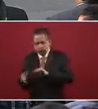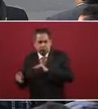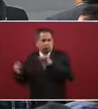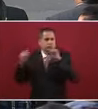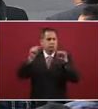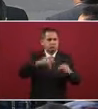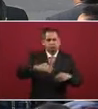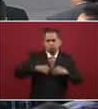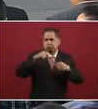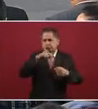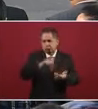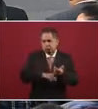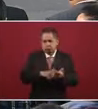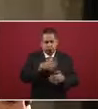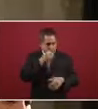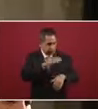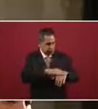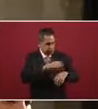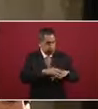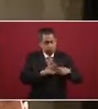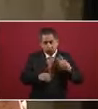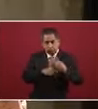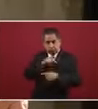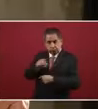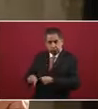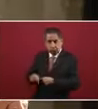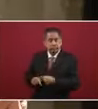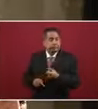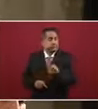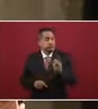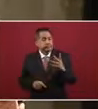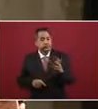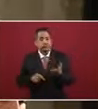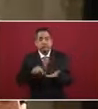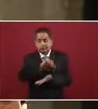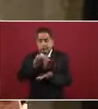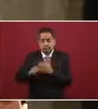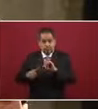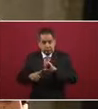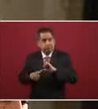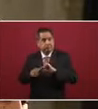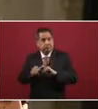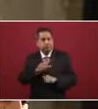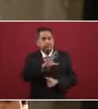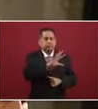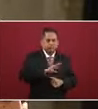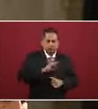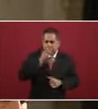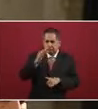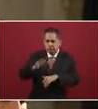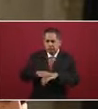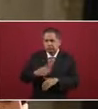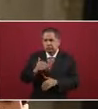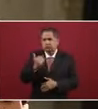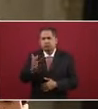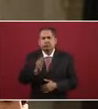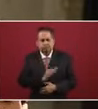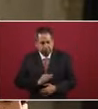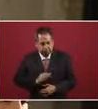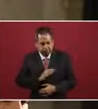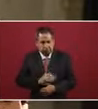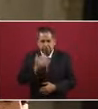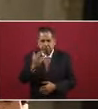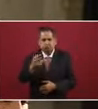país, y les comenté, incluso los centroamericanos nos han dicho esto, felicidades por